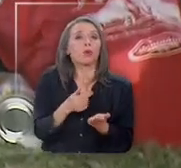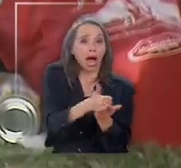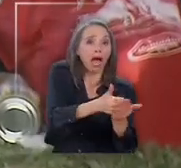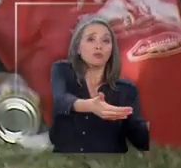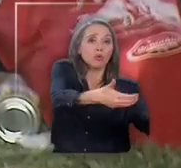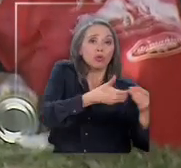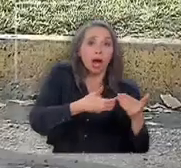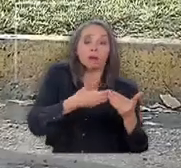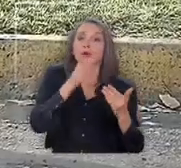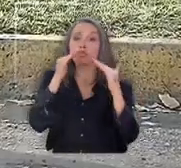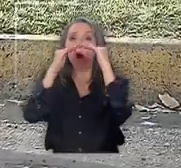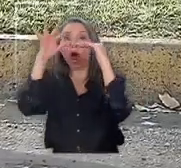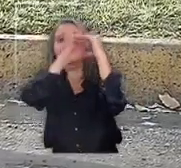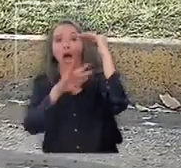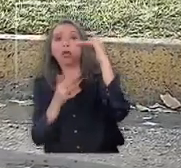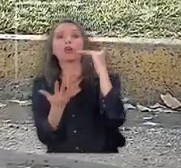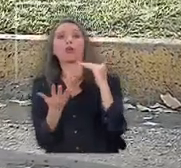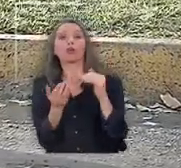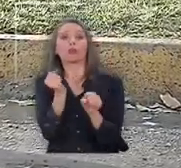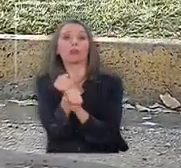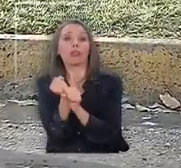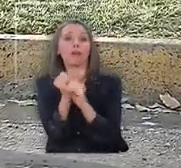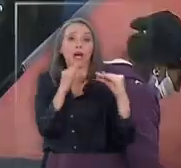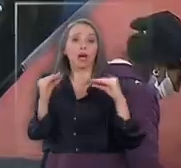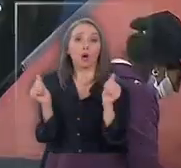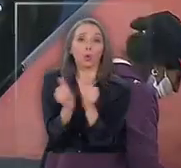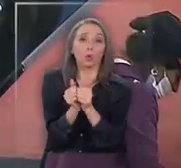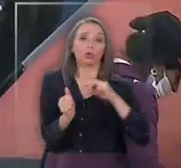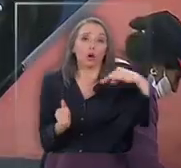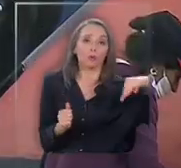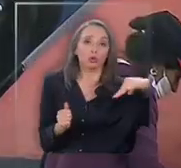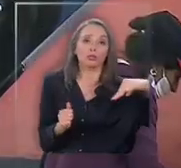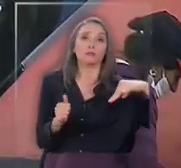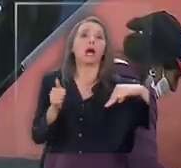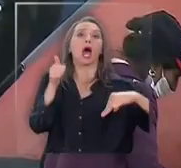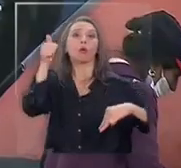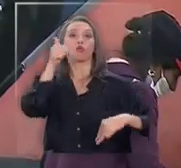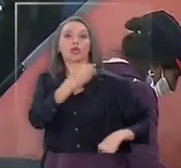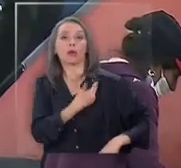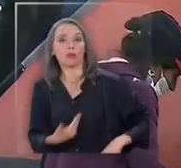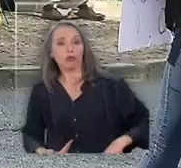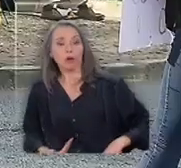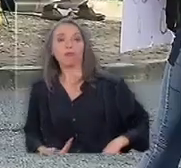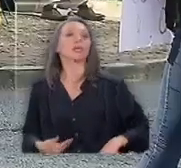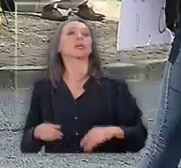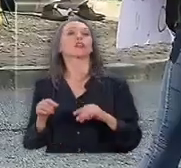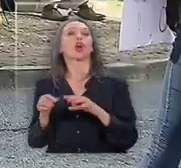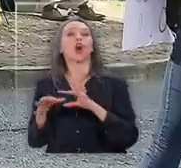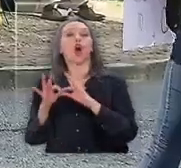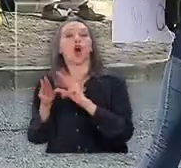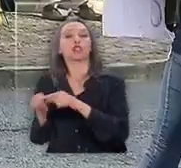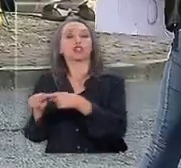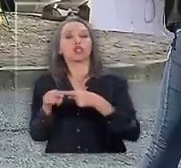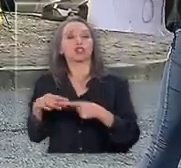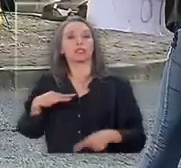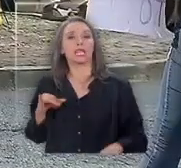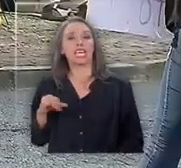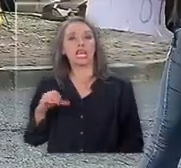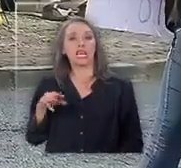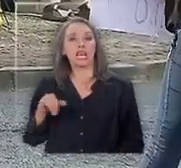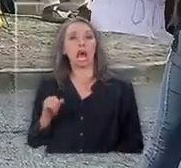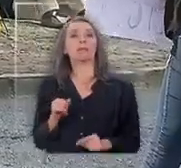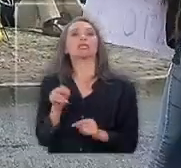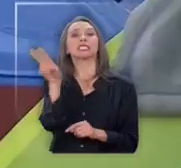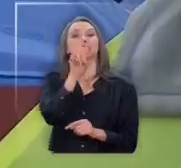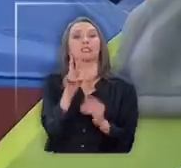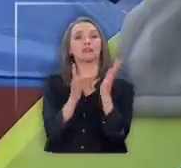y lo que se tiene que hacer es un trabajo en conjunto entre municipios autoridades jóvenes central organizaciones de la ciencia vi como un cambio de servicio que